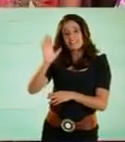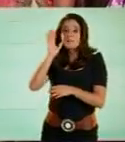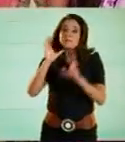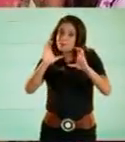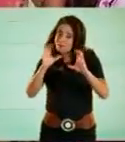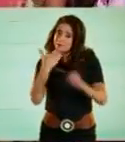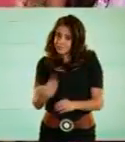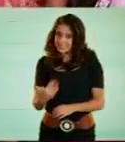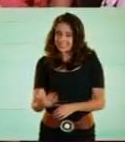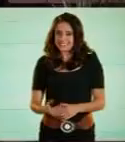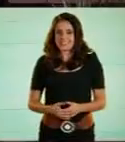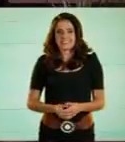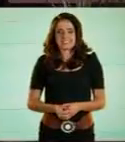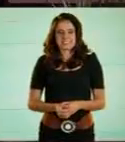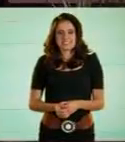vaya bien. Gracias.